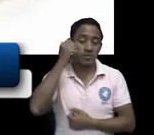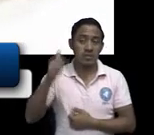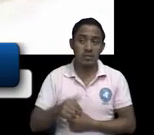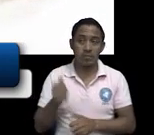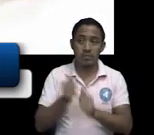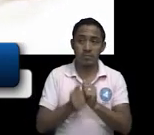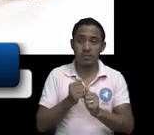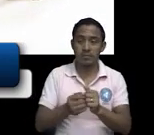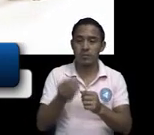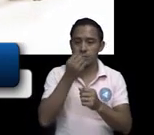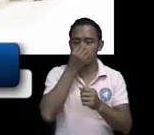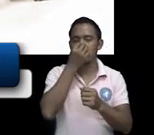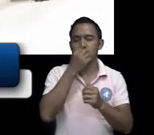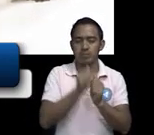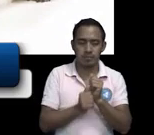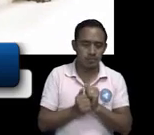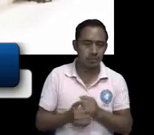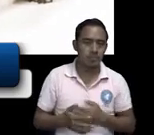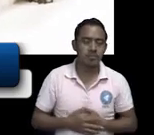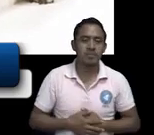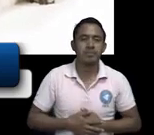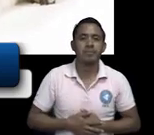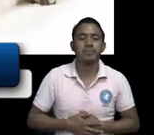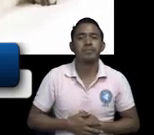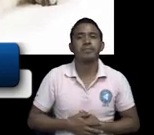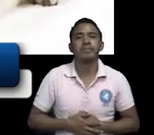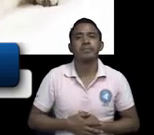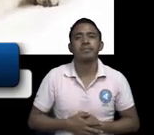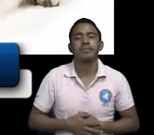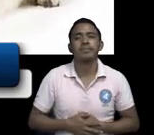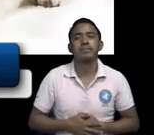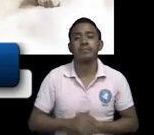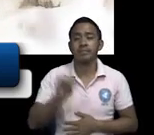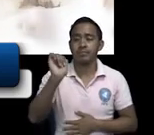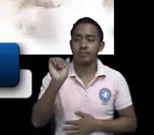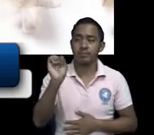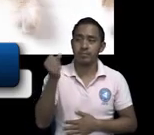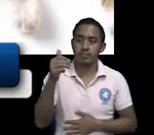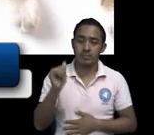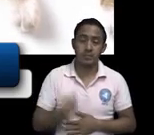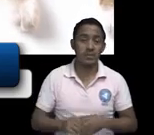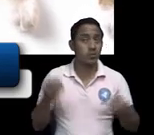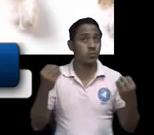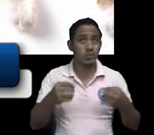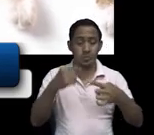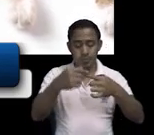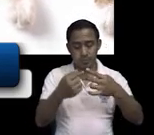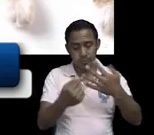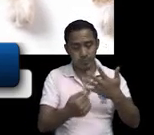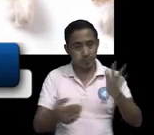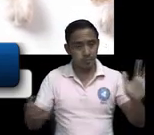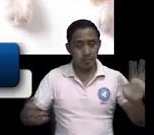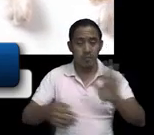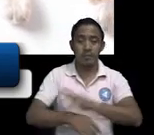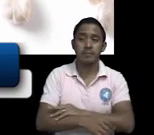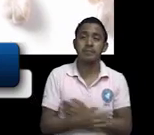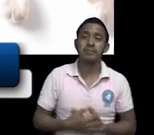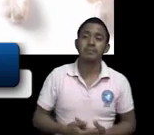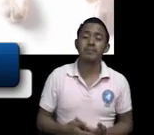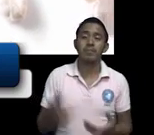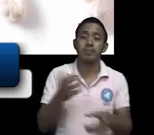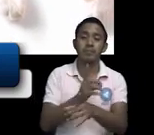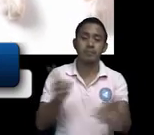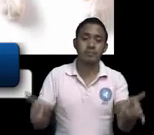en las vías respiratorias. Así es. Mira, el asma es multicausal. Y realmente se debe